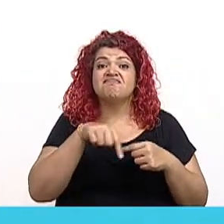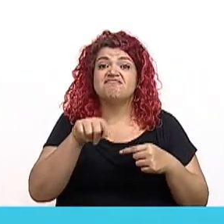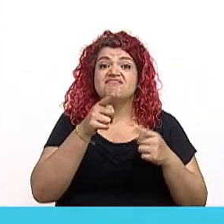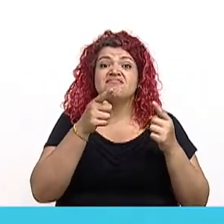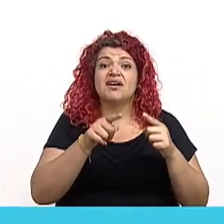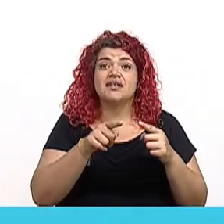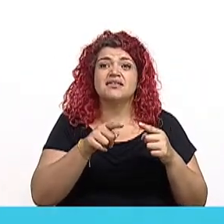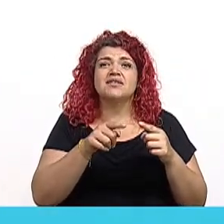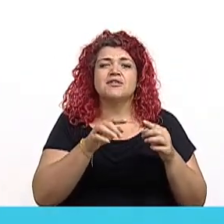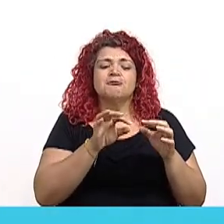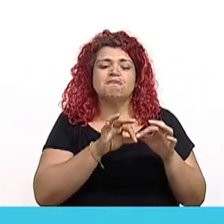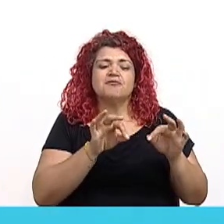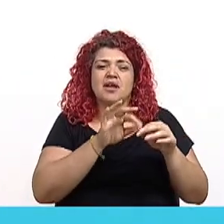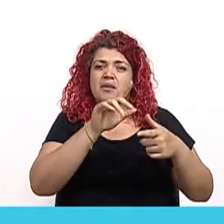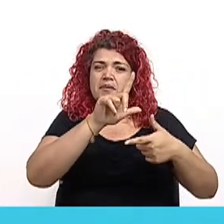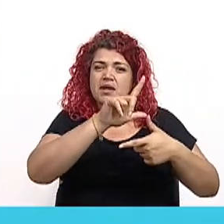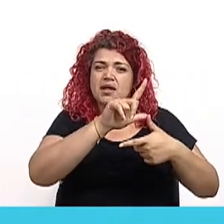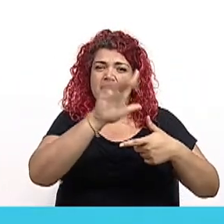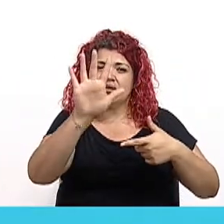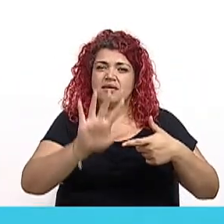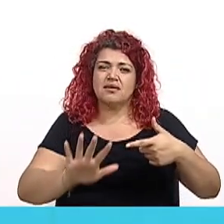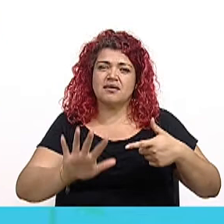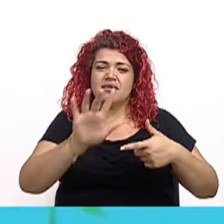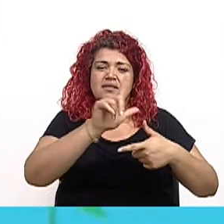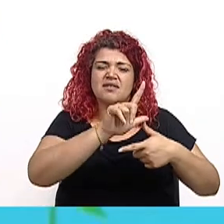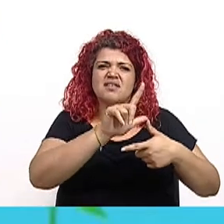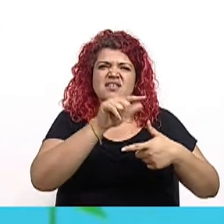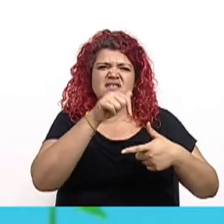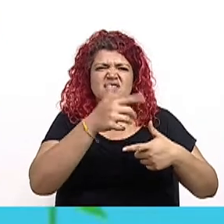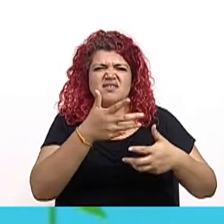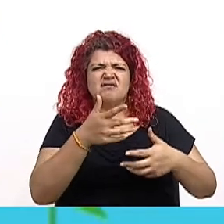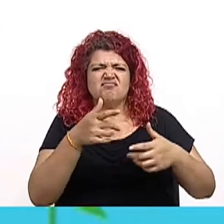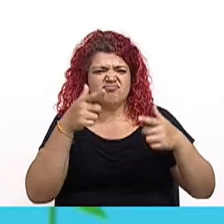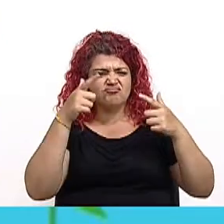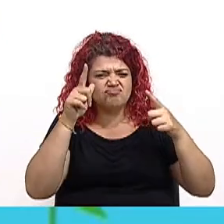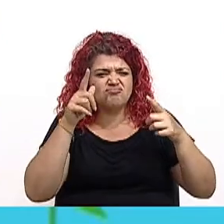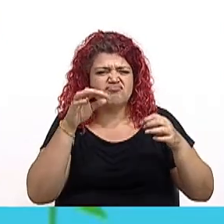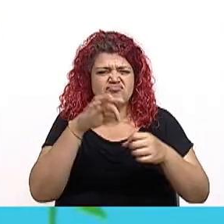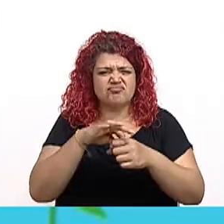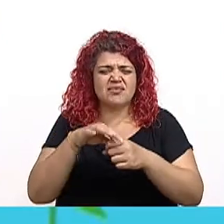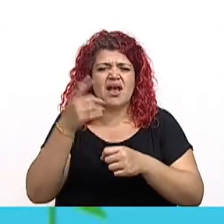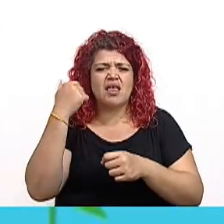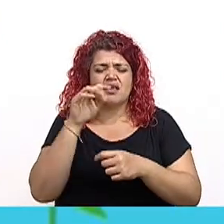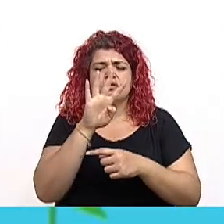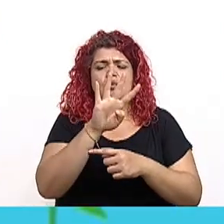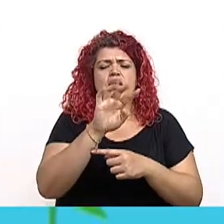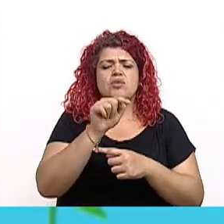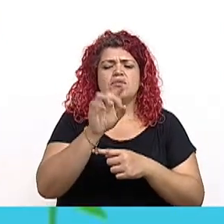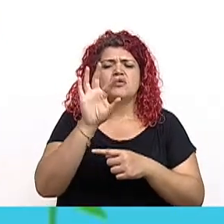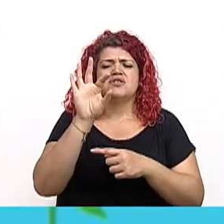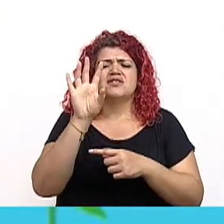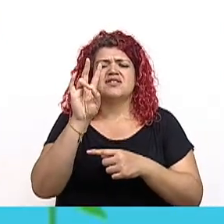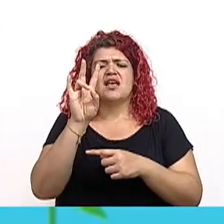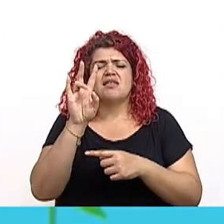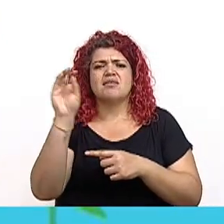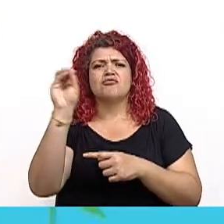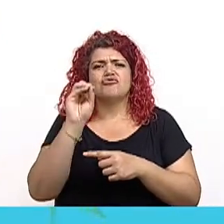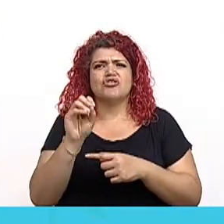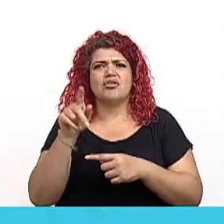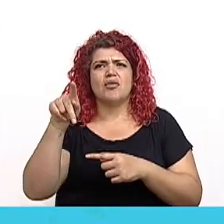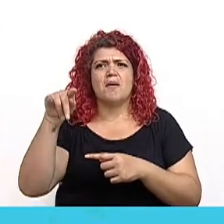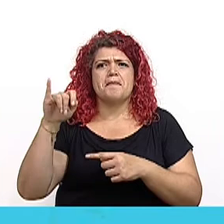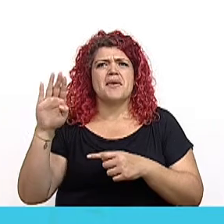relevancia particular para América Latina y el Caribe, donde el sector agropecuario representaba el 4,7% del PIB y alrededor